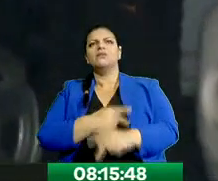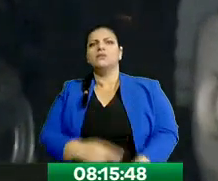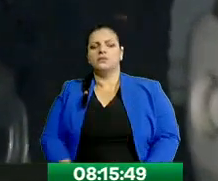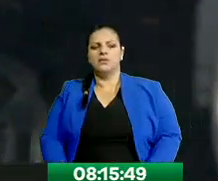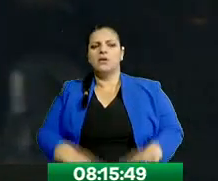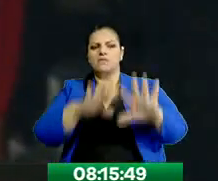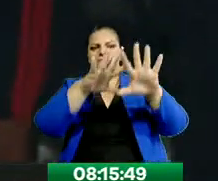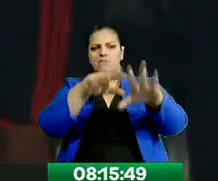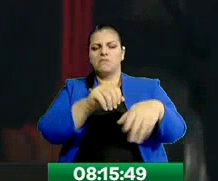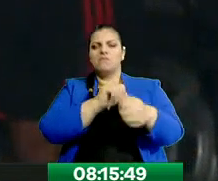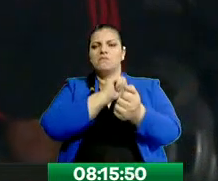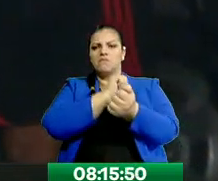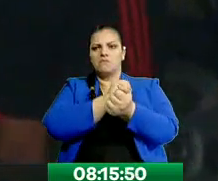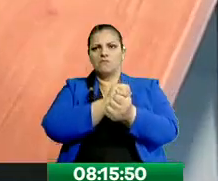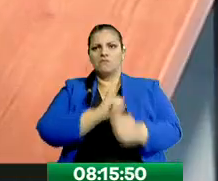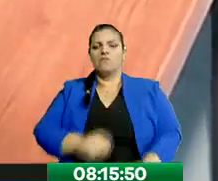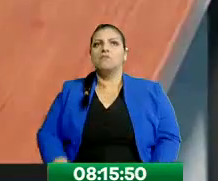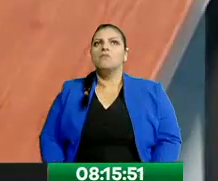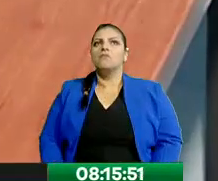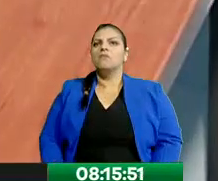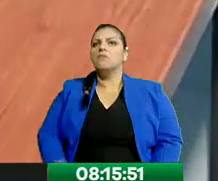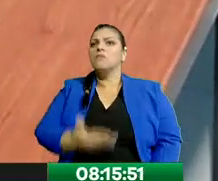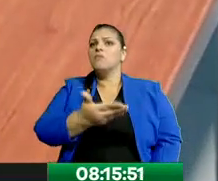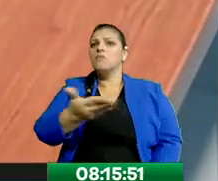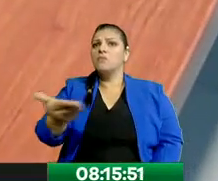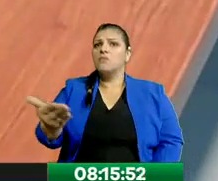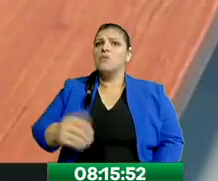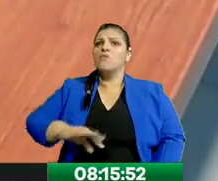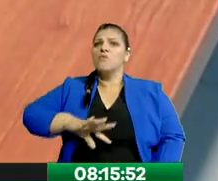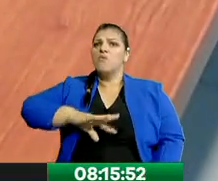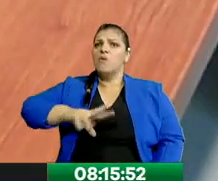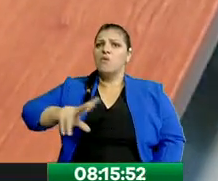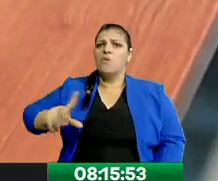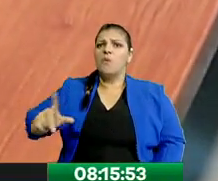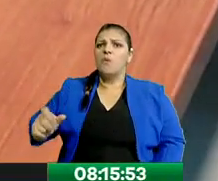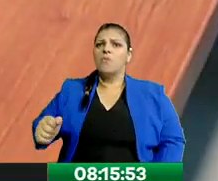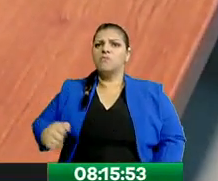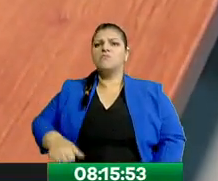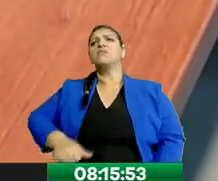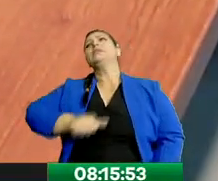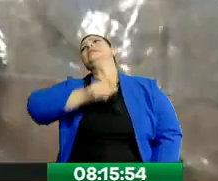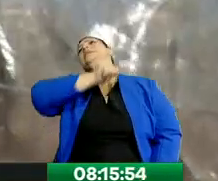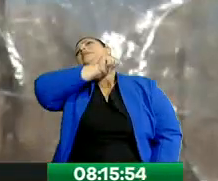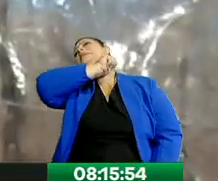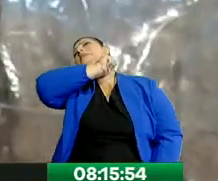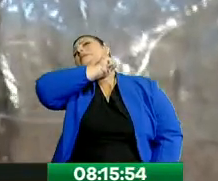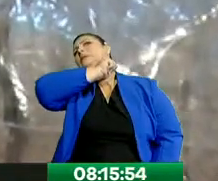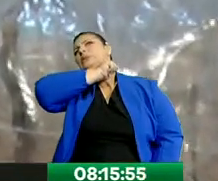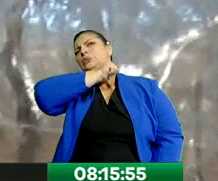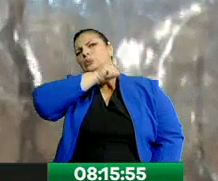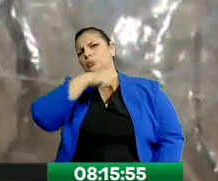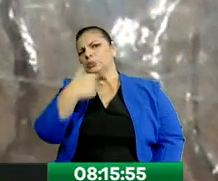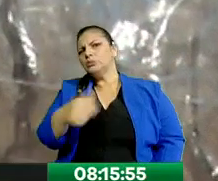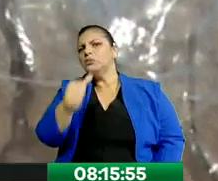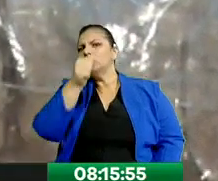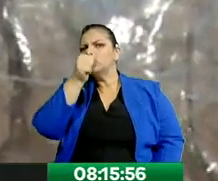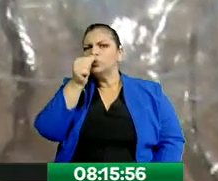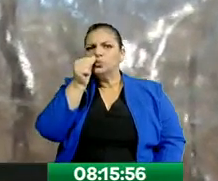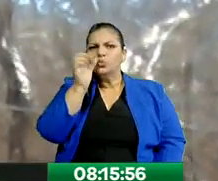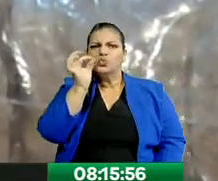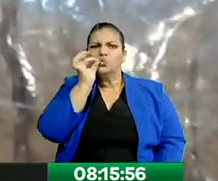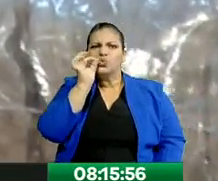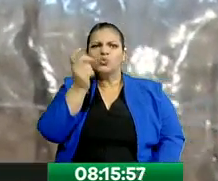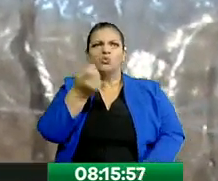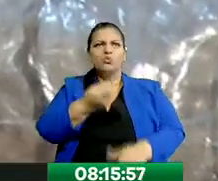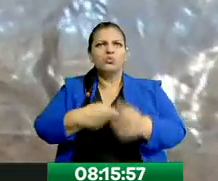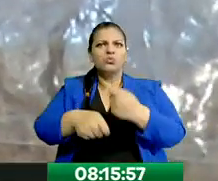aprehendidos son acusados del cometimiento de varios delitos, como robo y asalto a personas, tráfico de drogas y